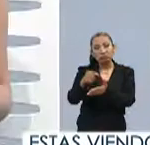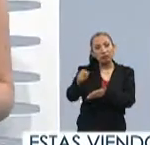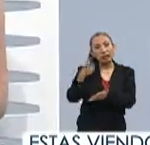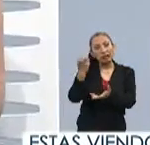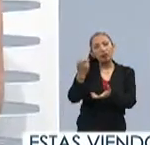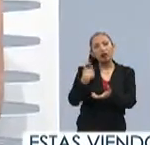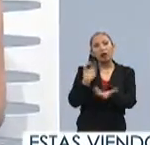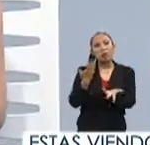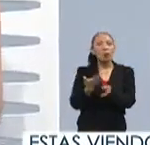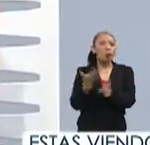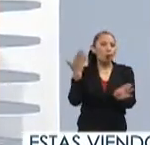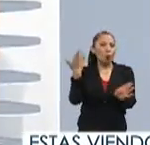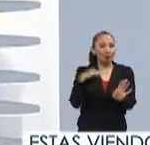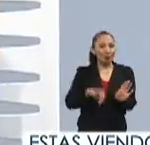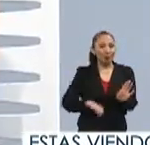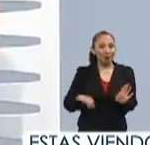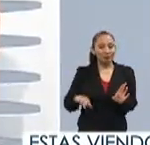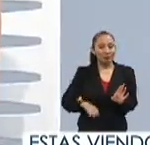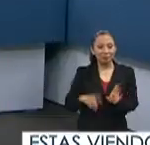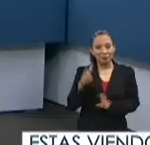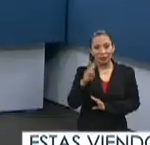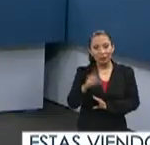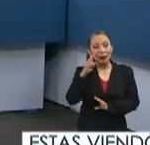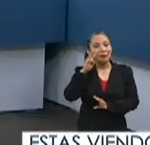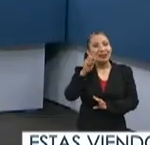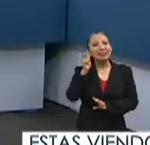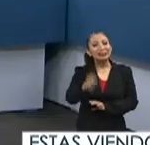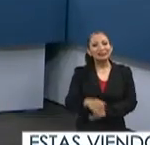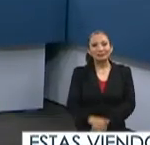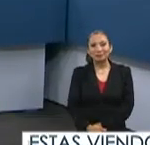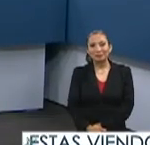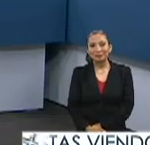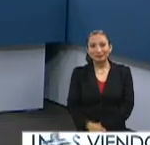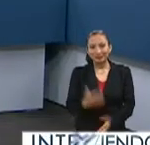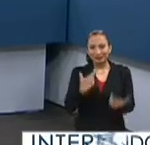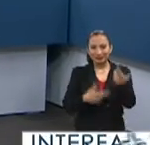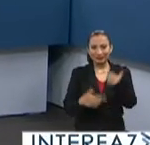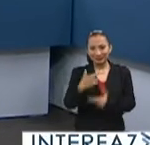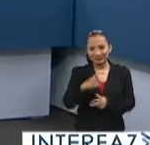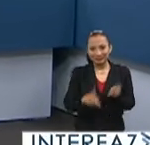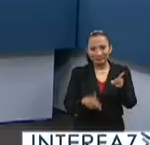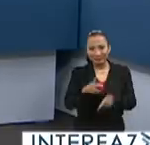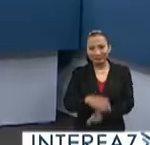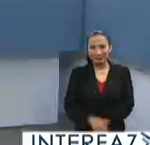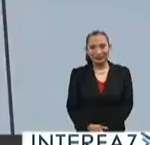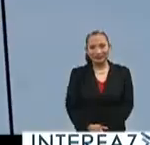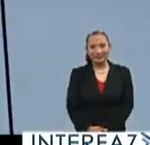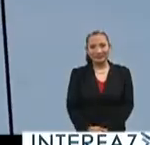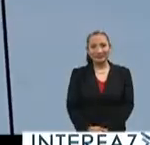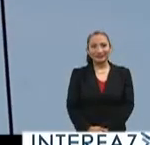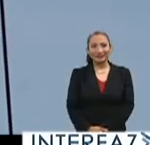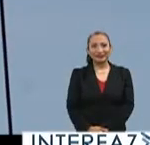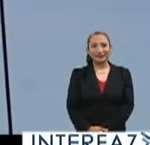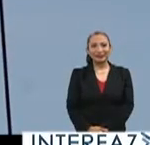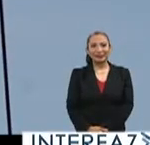pues esto pues lo hizo muy interesante. Pues sí, sin duda alguna. Vamos a verlo, Ana Cris, y regresamos para platicar.